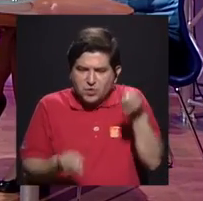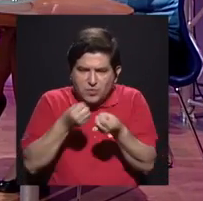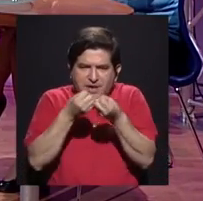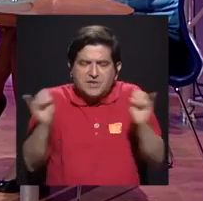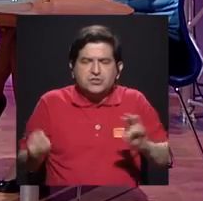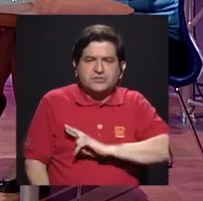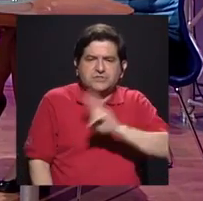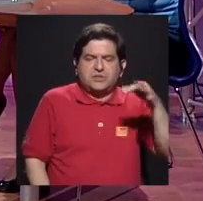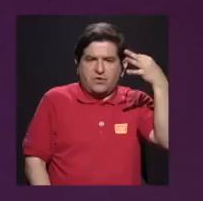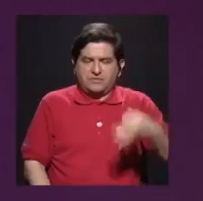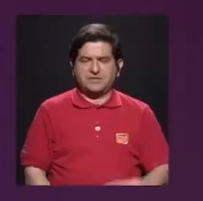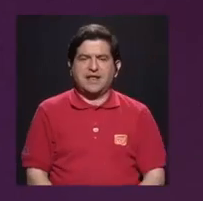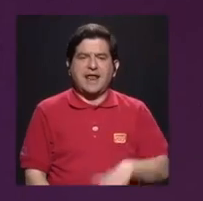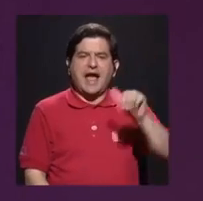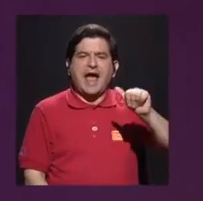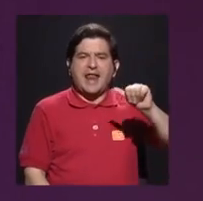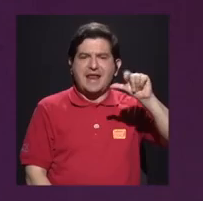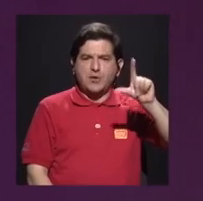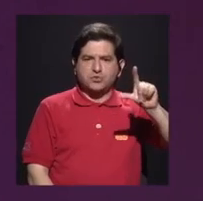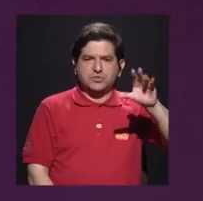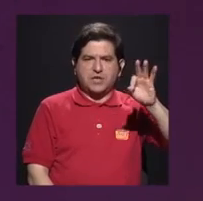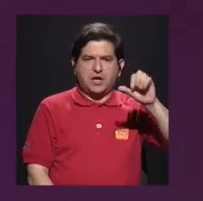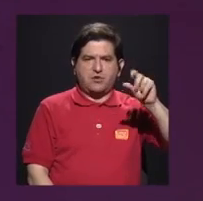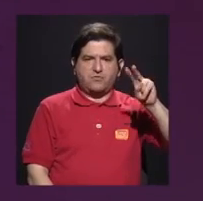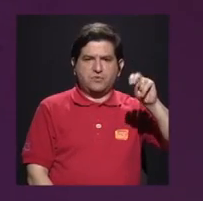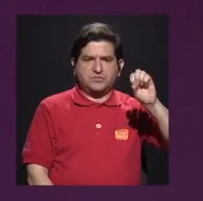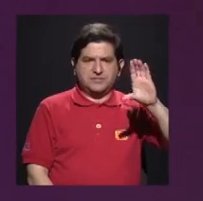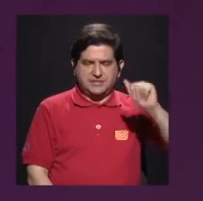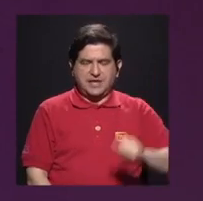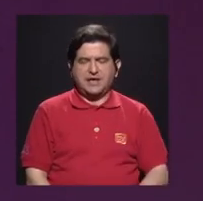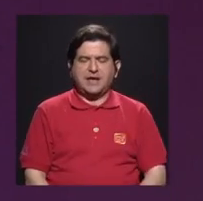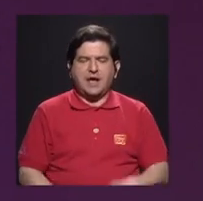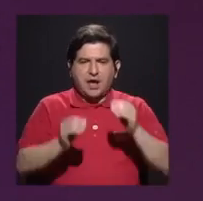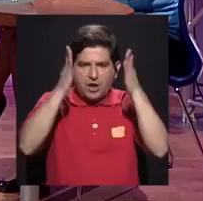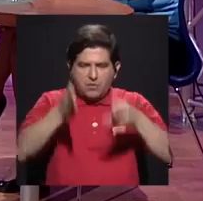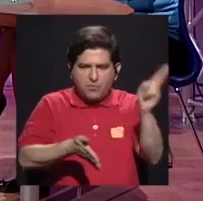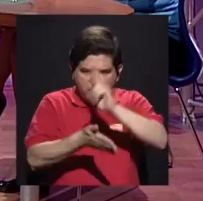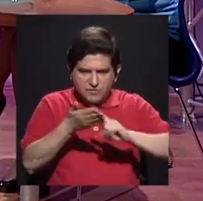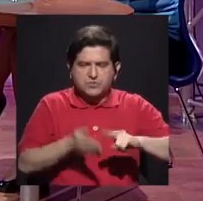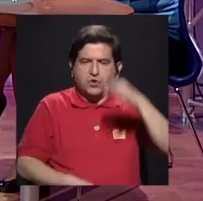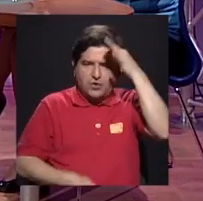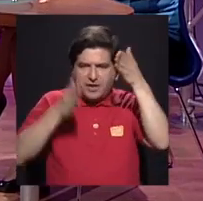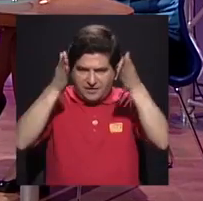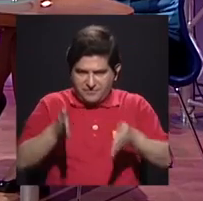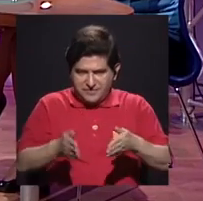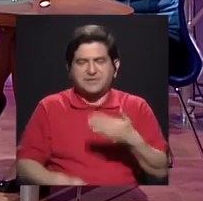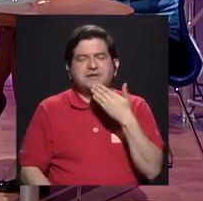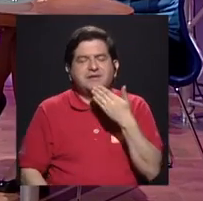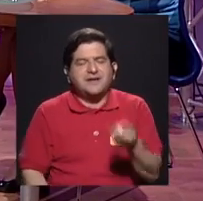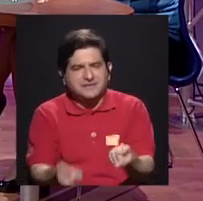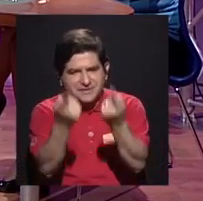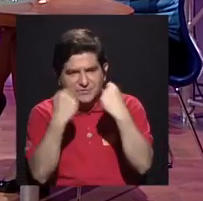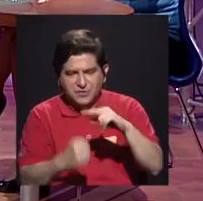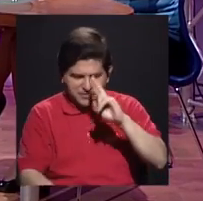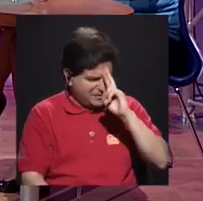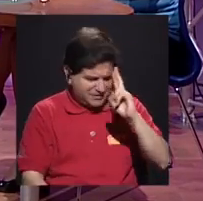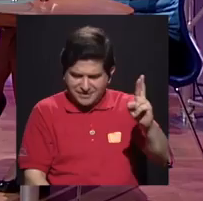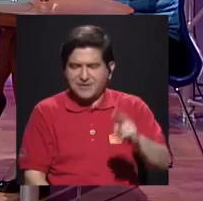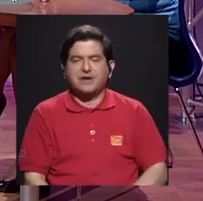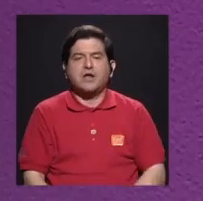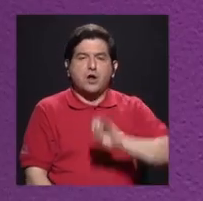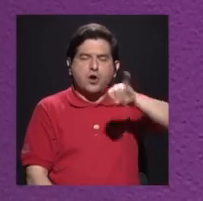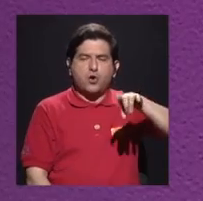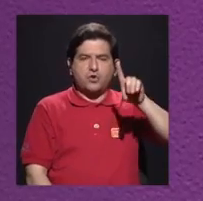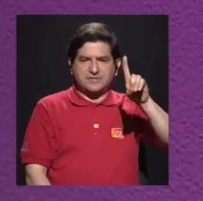ellas son andalucía fonseca quien es filósofa y profesora universitaria gracias a andalucía por estar en irreverencias y